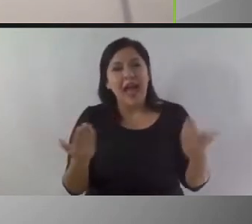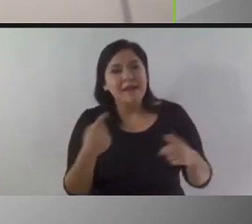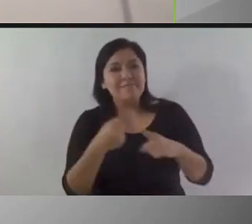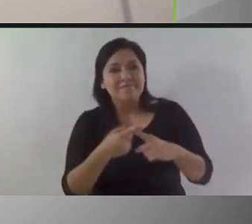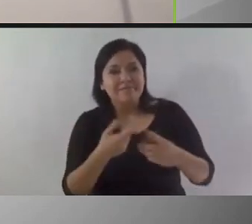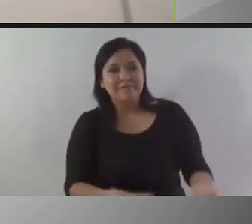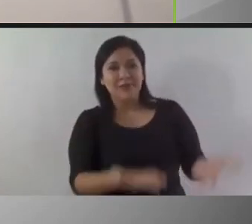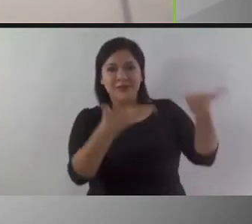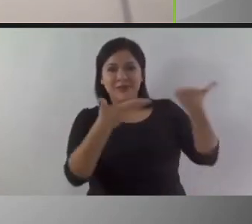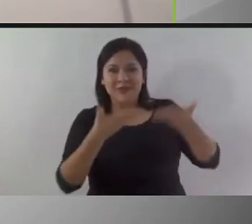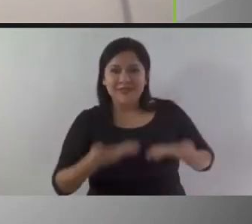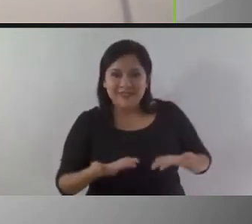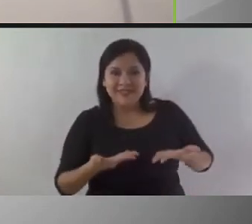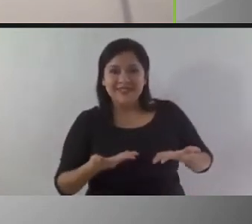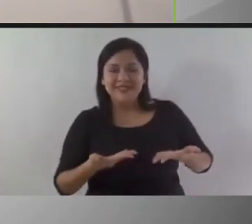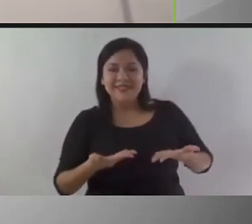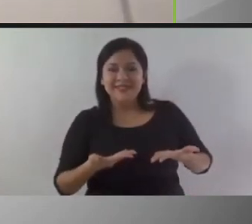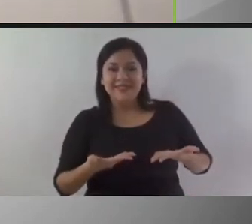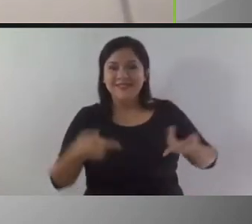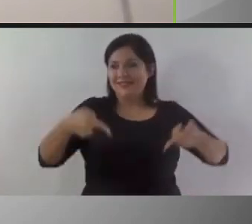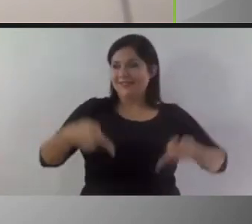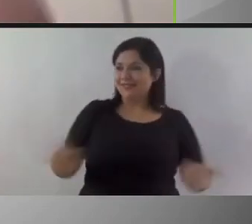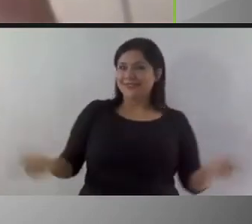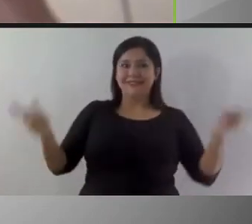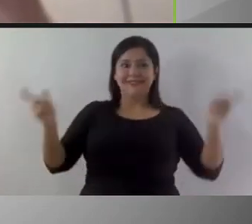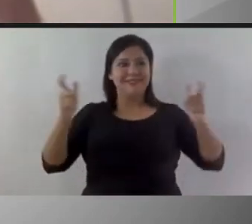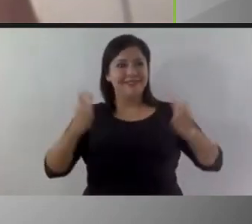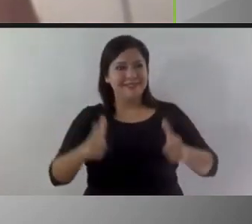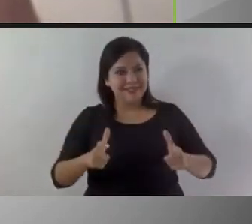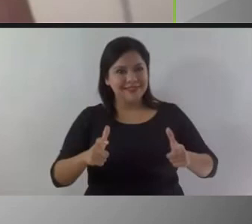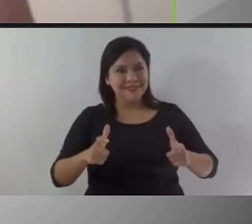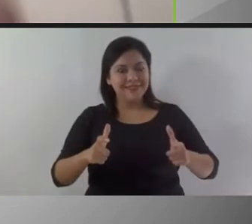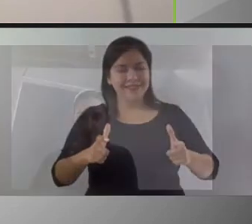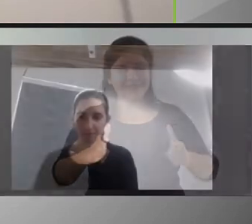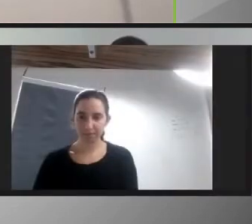por la invitación a este encuentro.